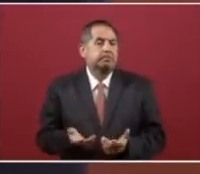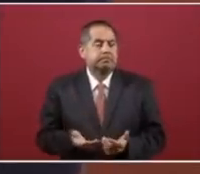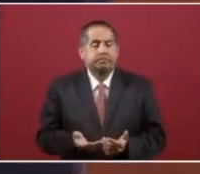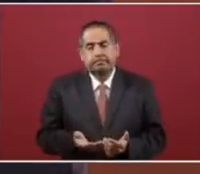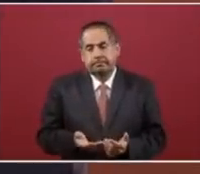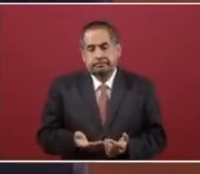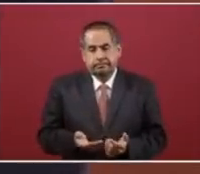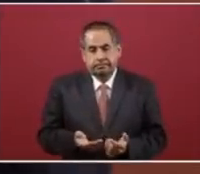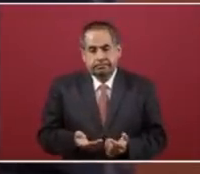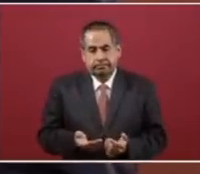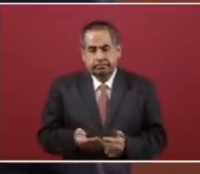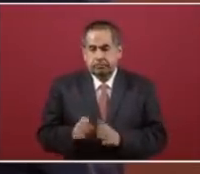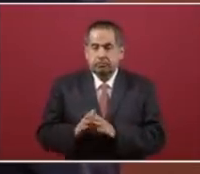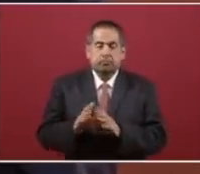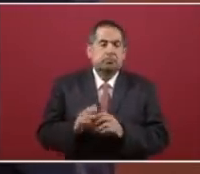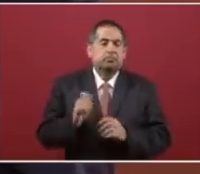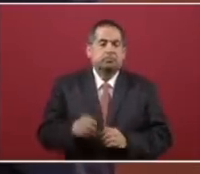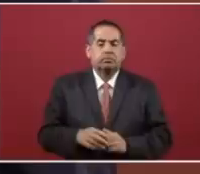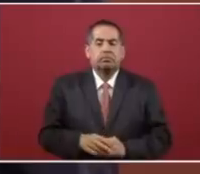um